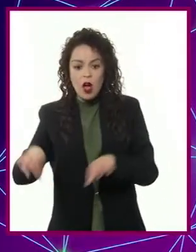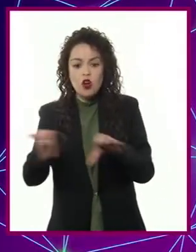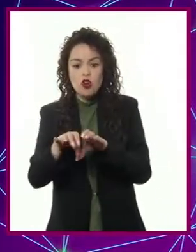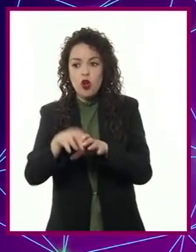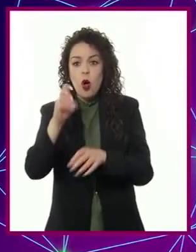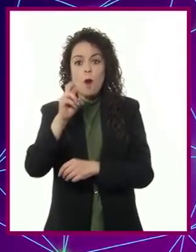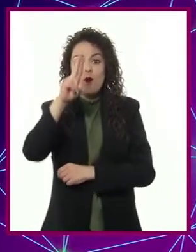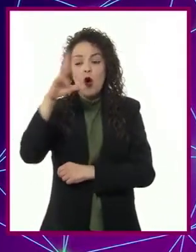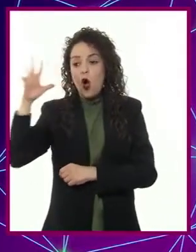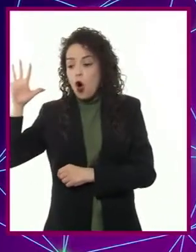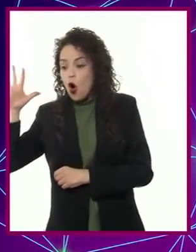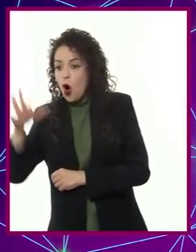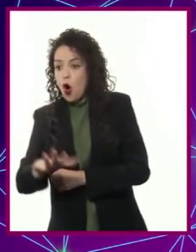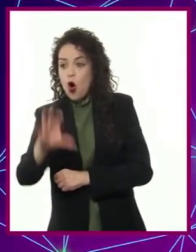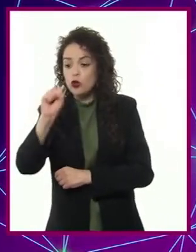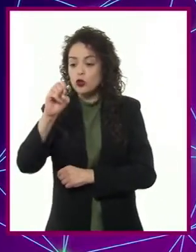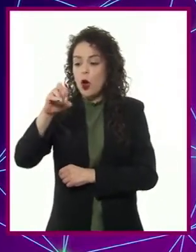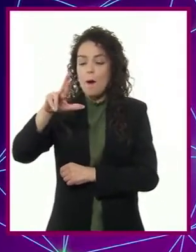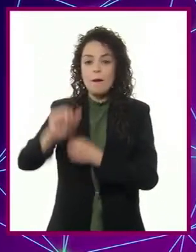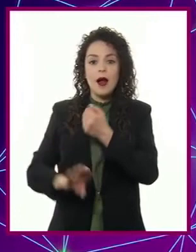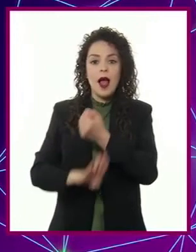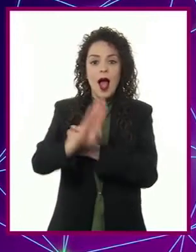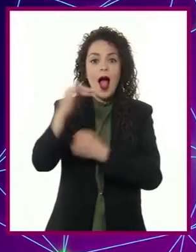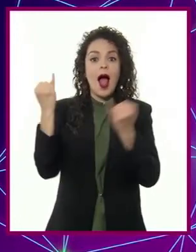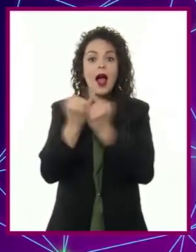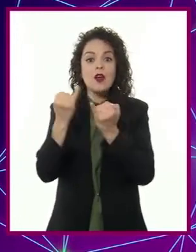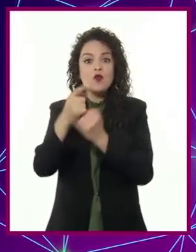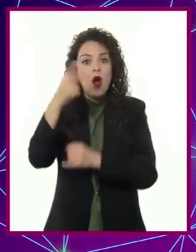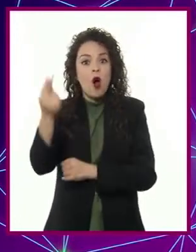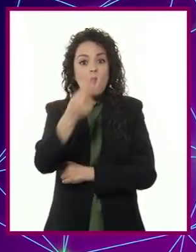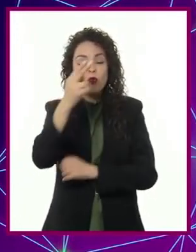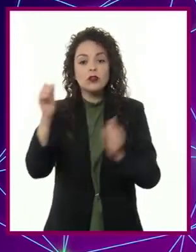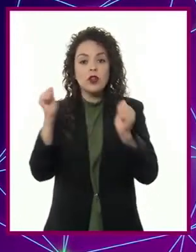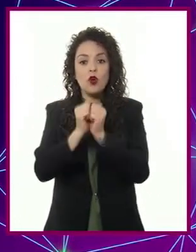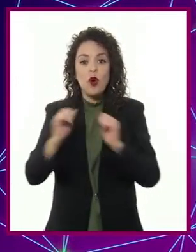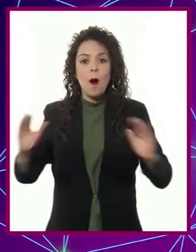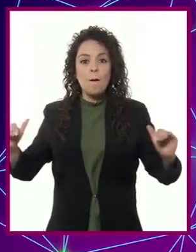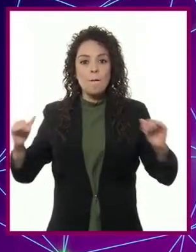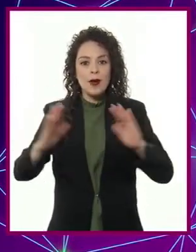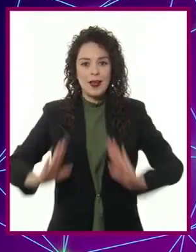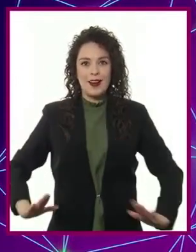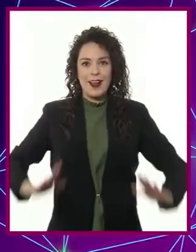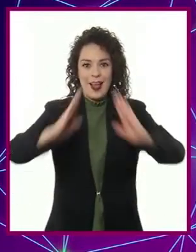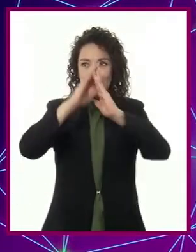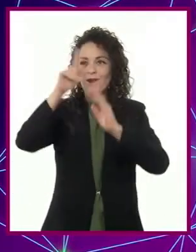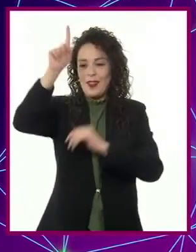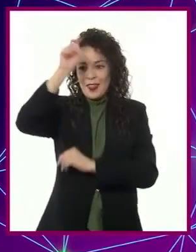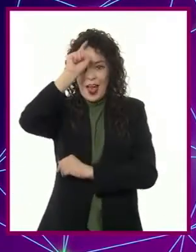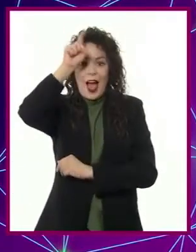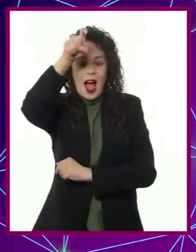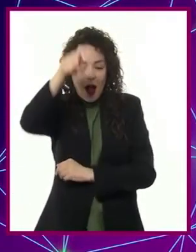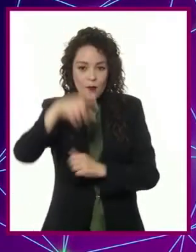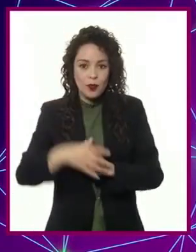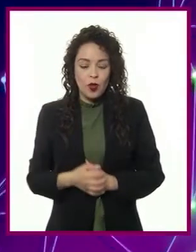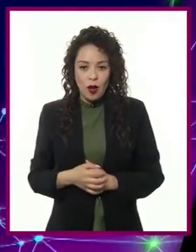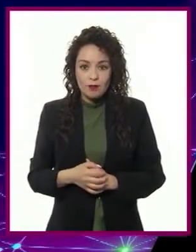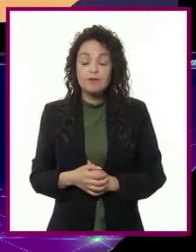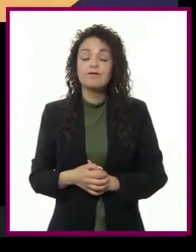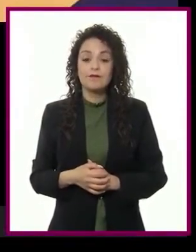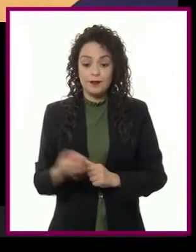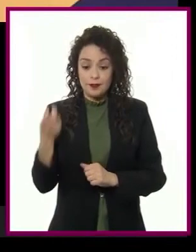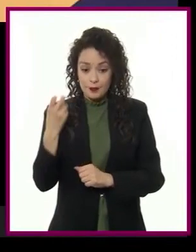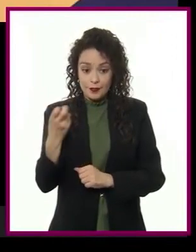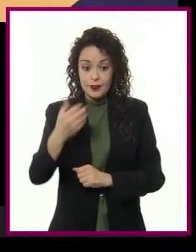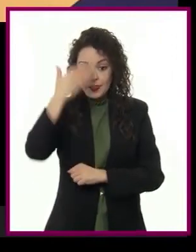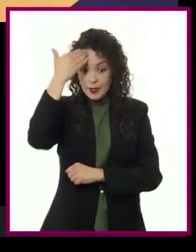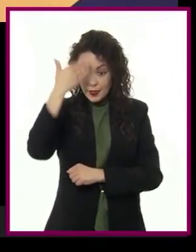proyecta, tal como usted hizo con las pirámides. Así también, comprobar la distancia del punto